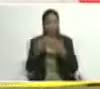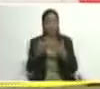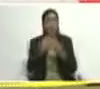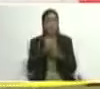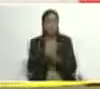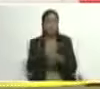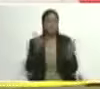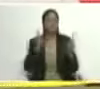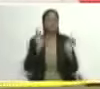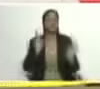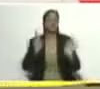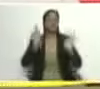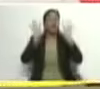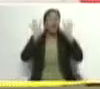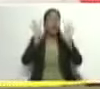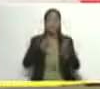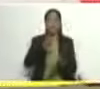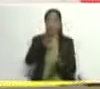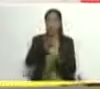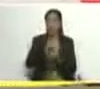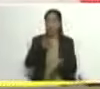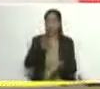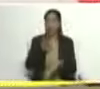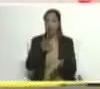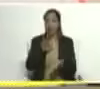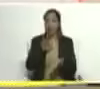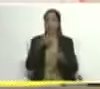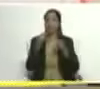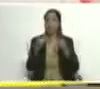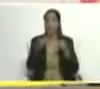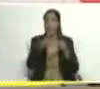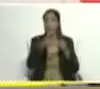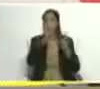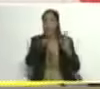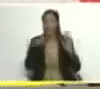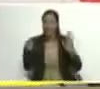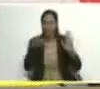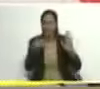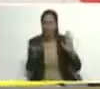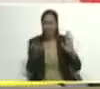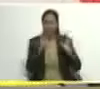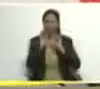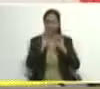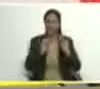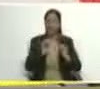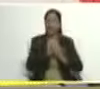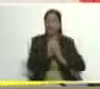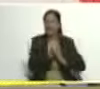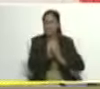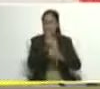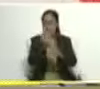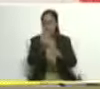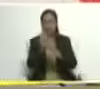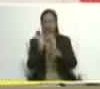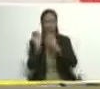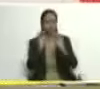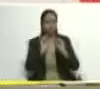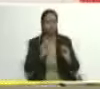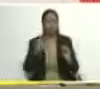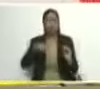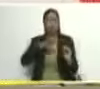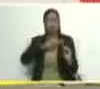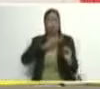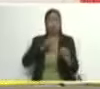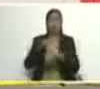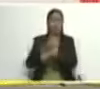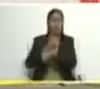aprobado como guía, como ruta de acción de nuestros gobiernos, países y pueblos.